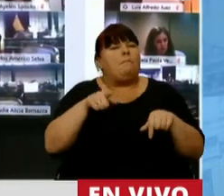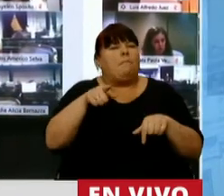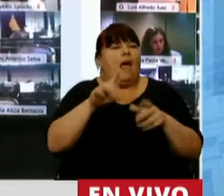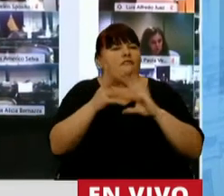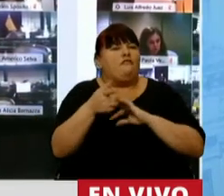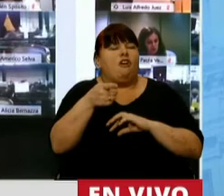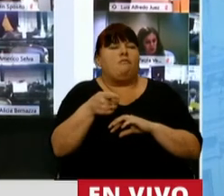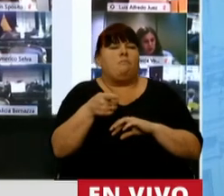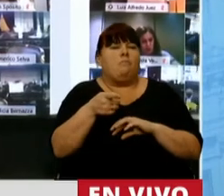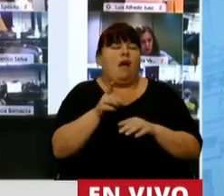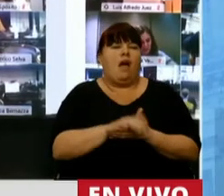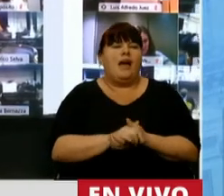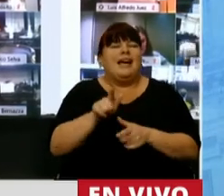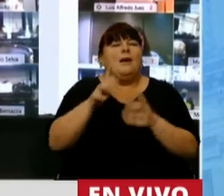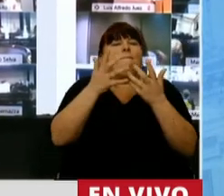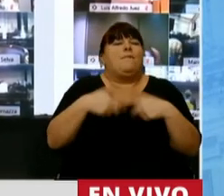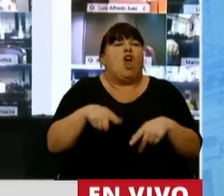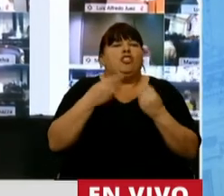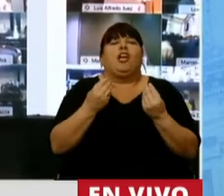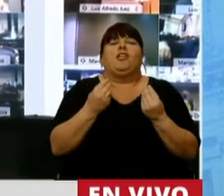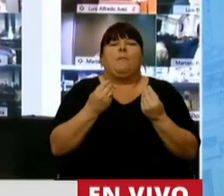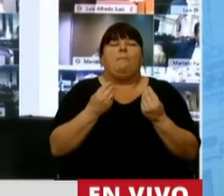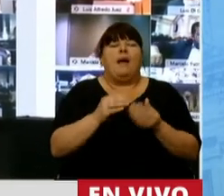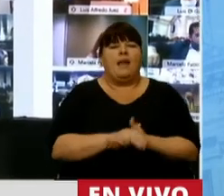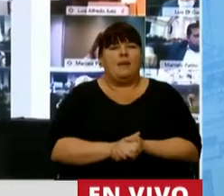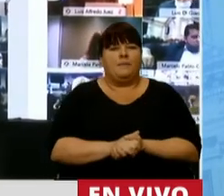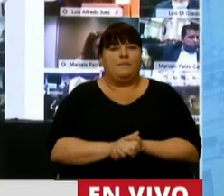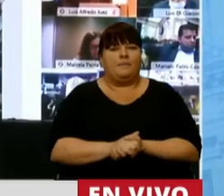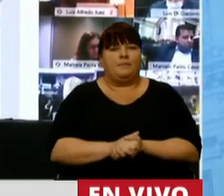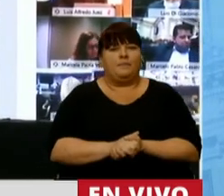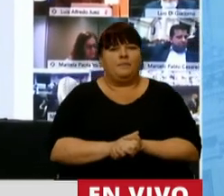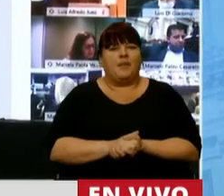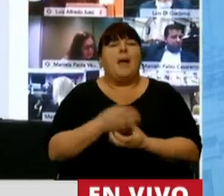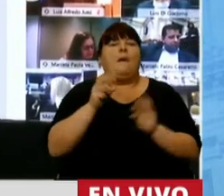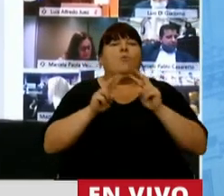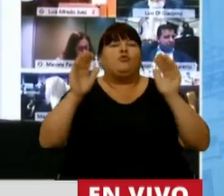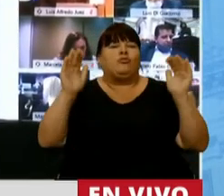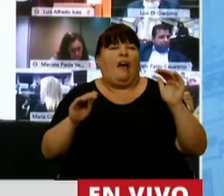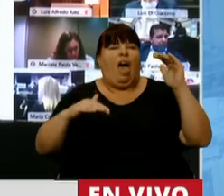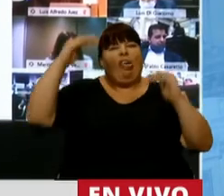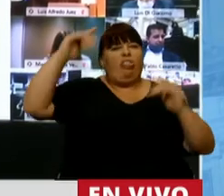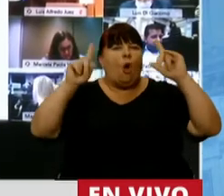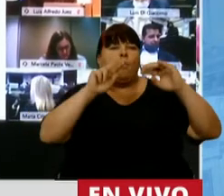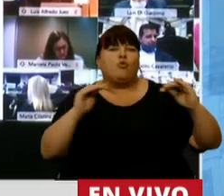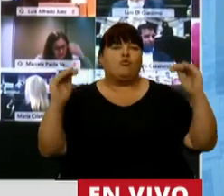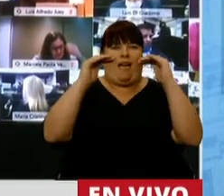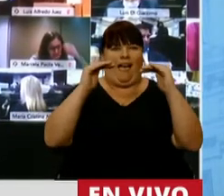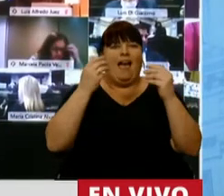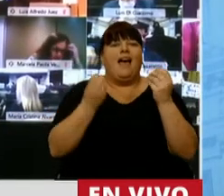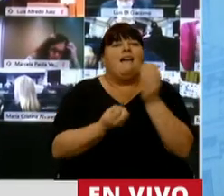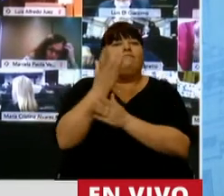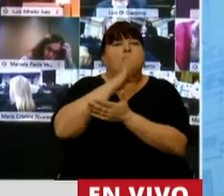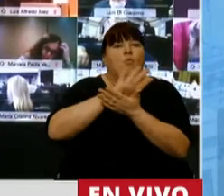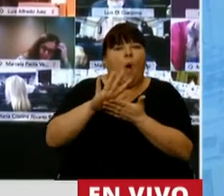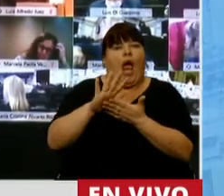y este proyecto para poder para paliar las asimetrías en pos del surgimiento